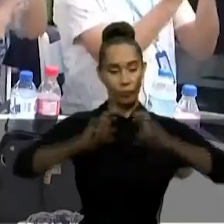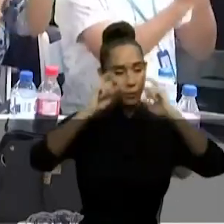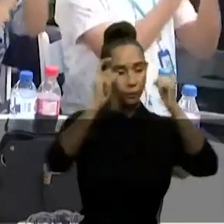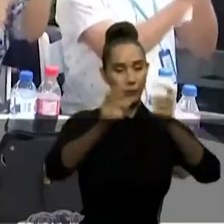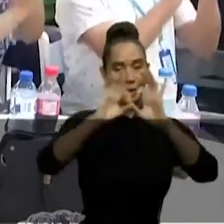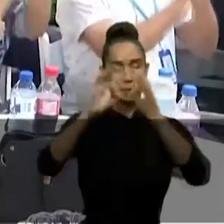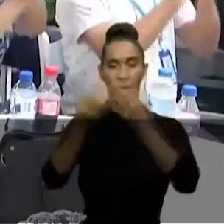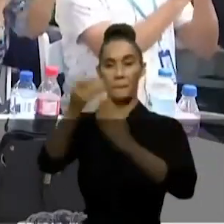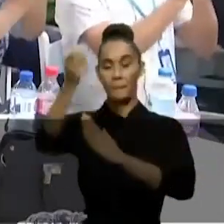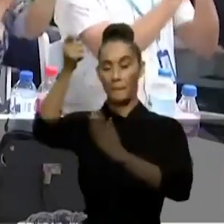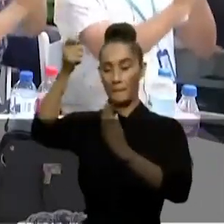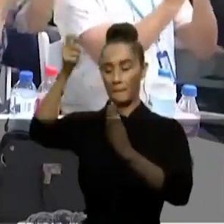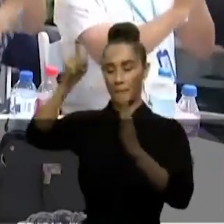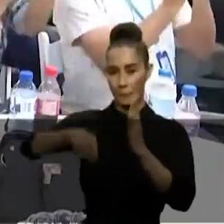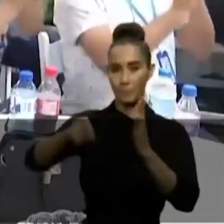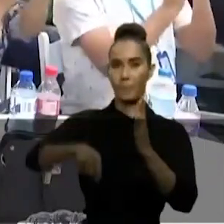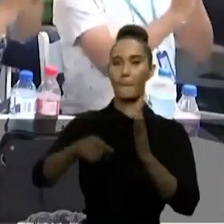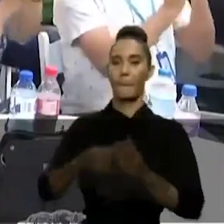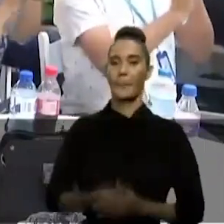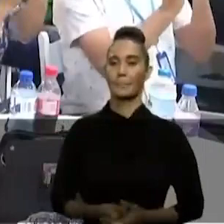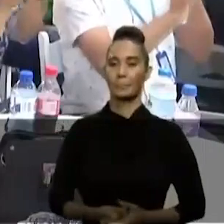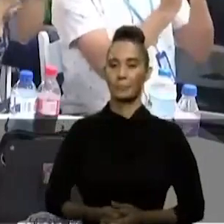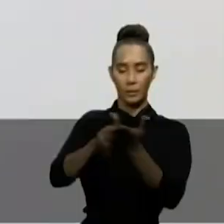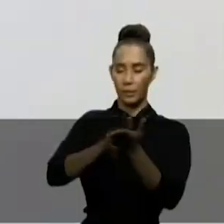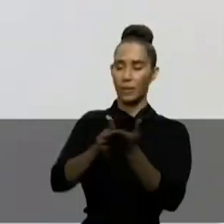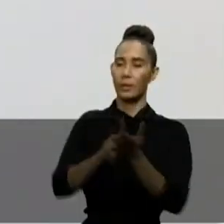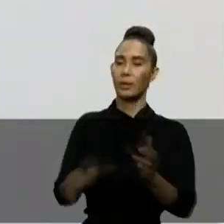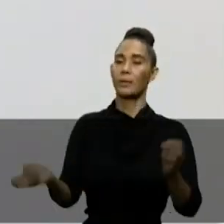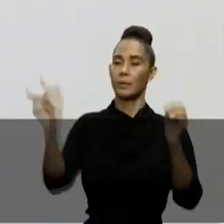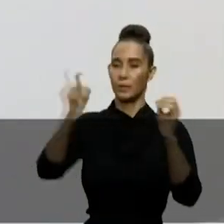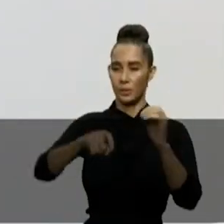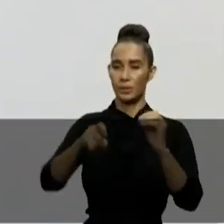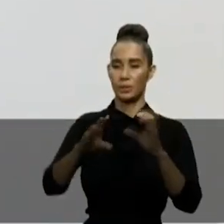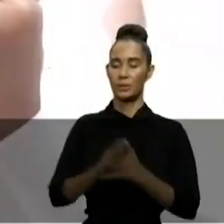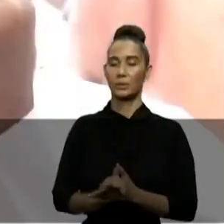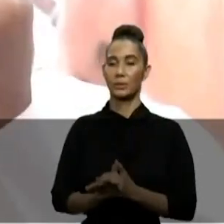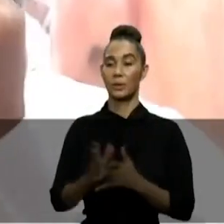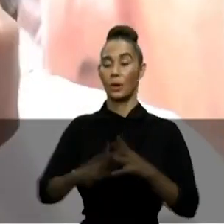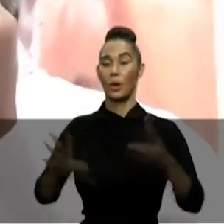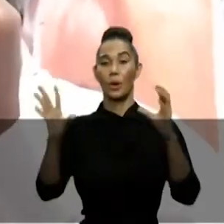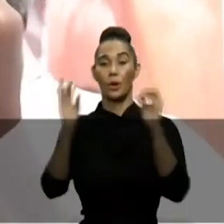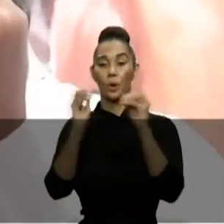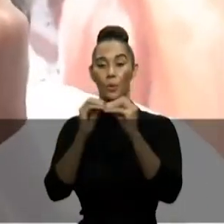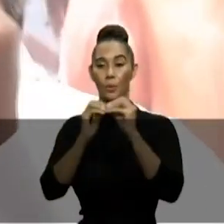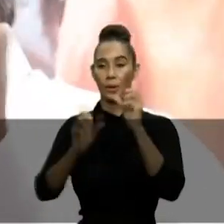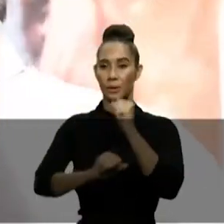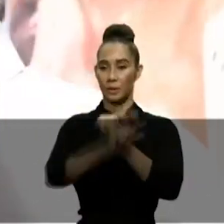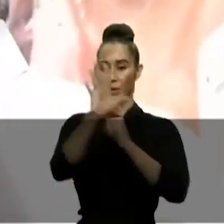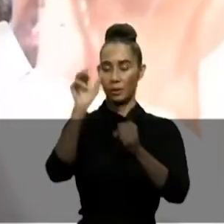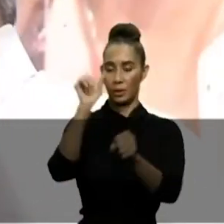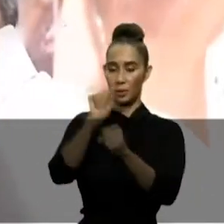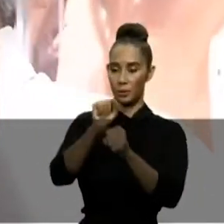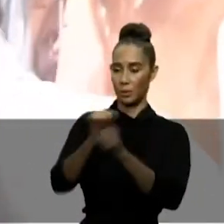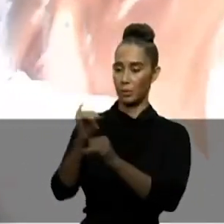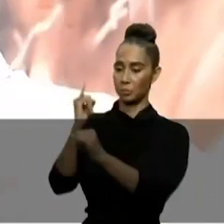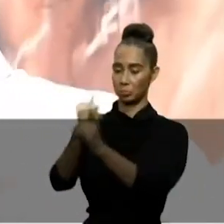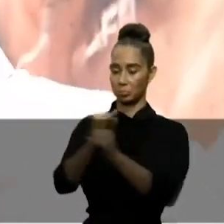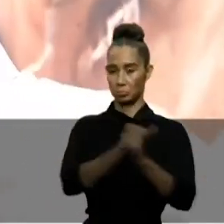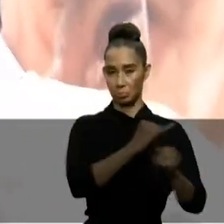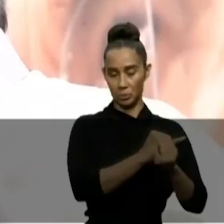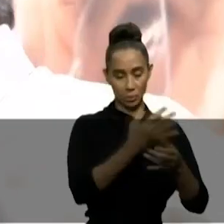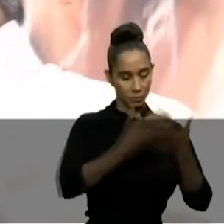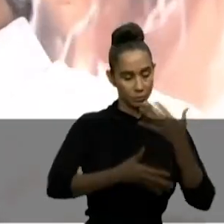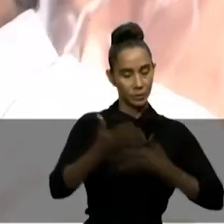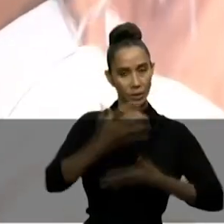lo necesitan. Con una inversión de 3,000 millones de pesos, el primer mandatario comenzó a entregar los bonos para que las familias de